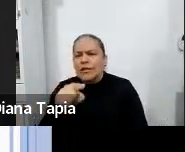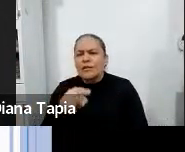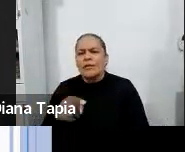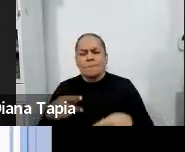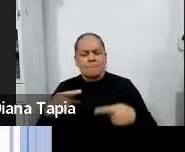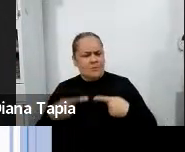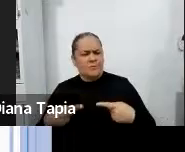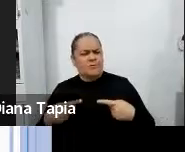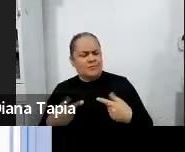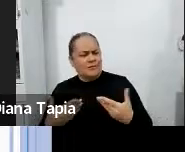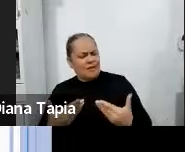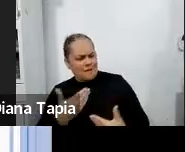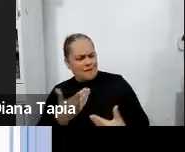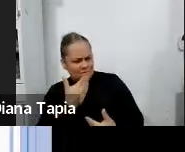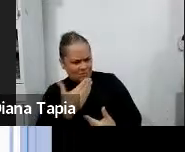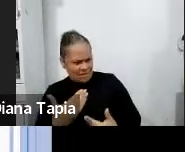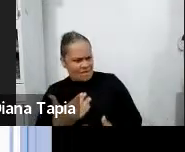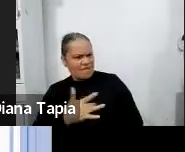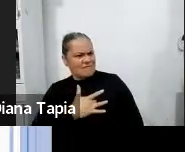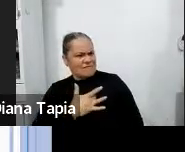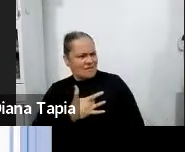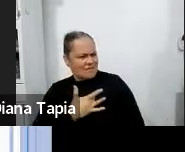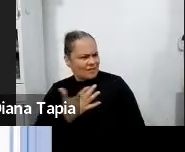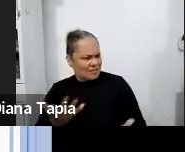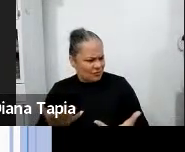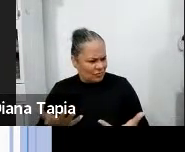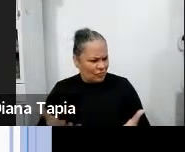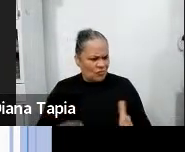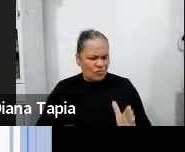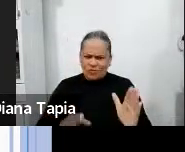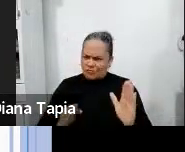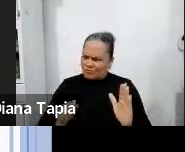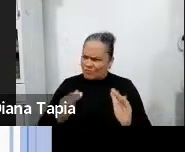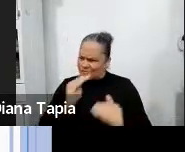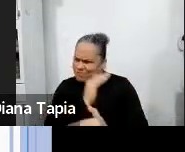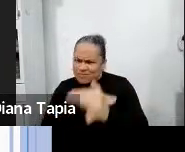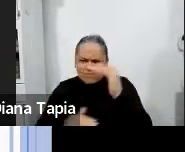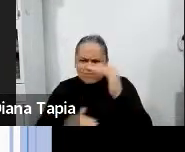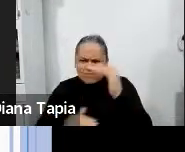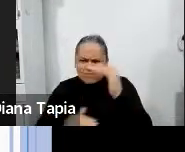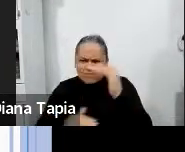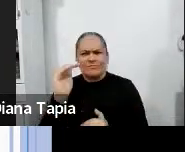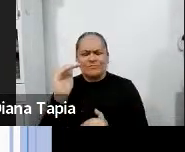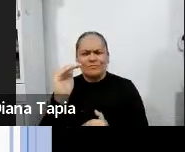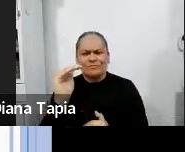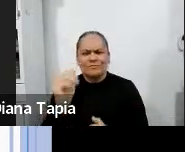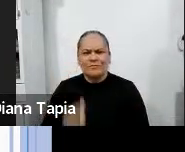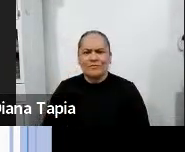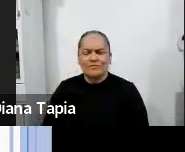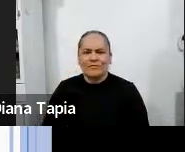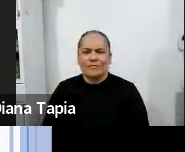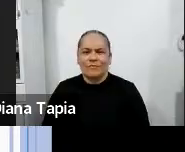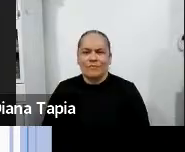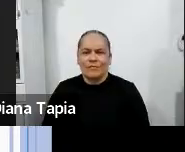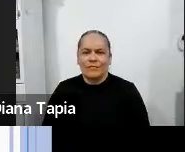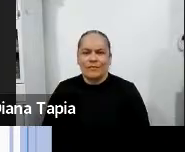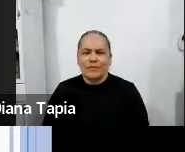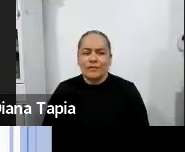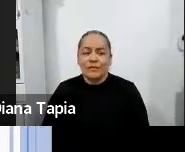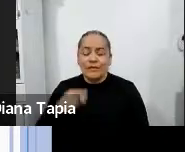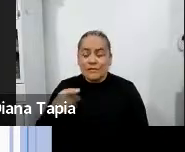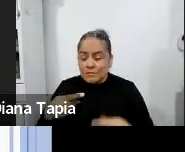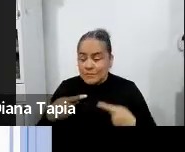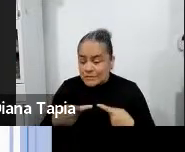puedo desencadenar, digo, inconscientemente, porque no hay ninguna intencionalidad, que el paciente se sienta mal